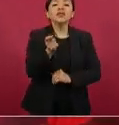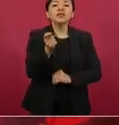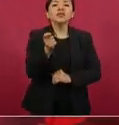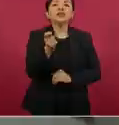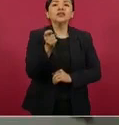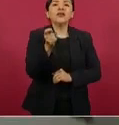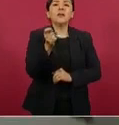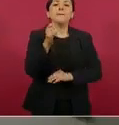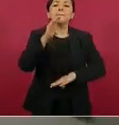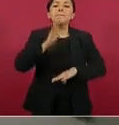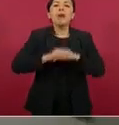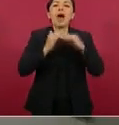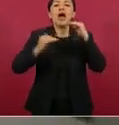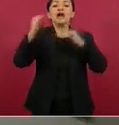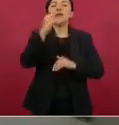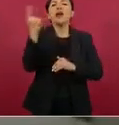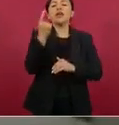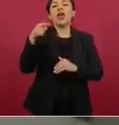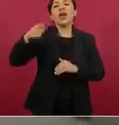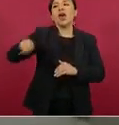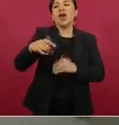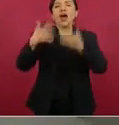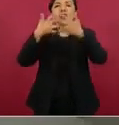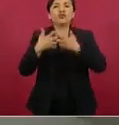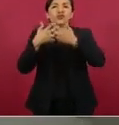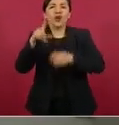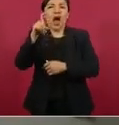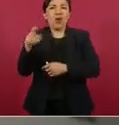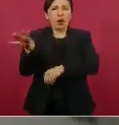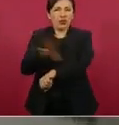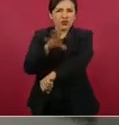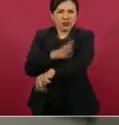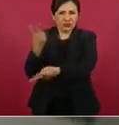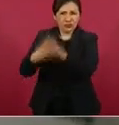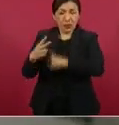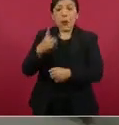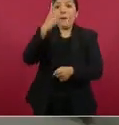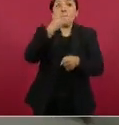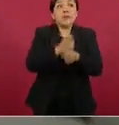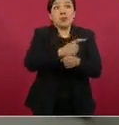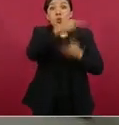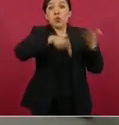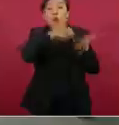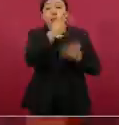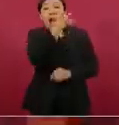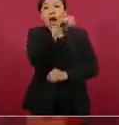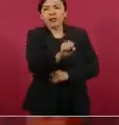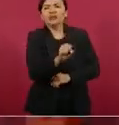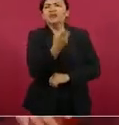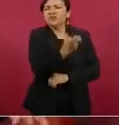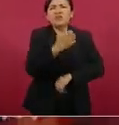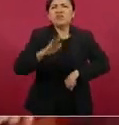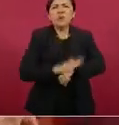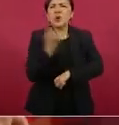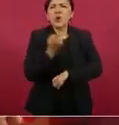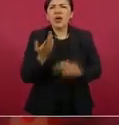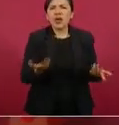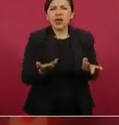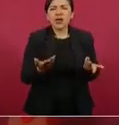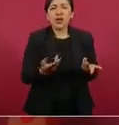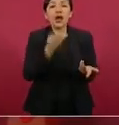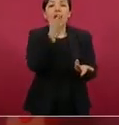de las hidroeléctricas. Primero, las de gas. ¿Y por qué? Porque eran las